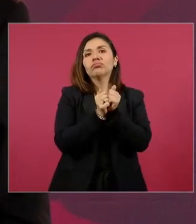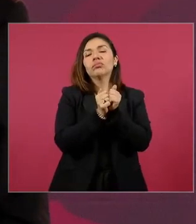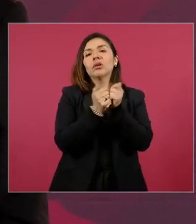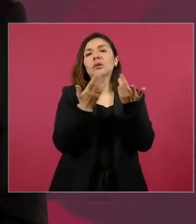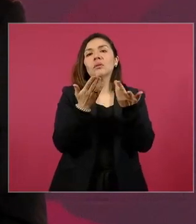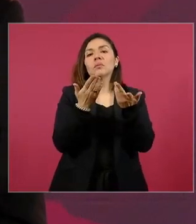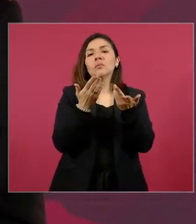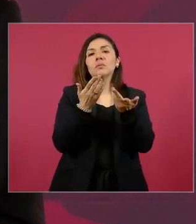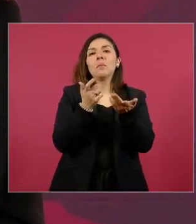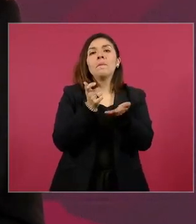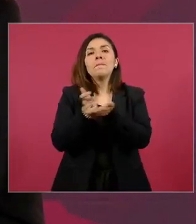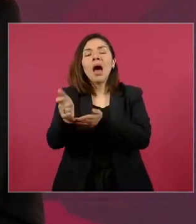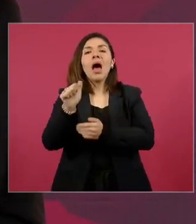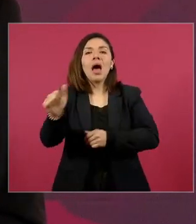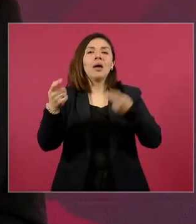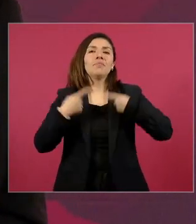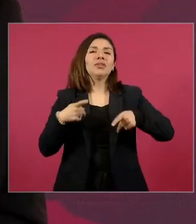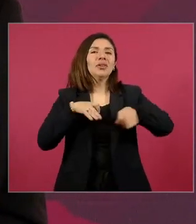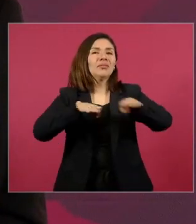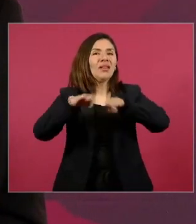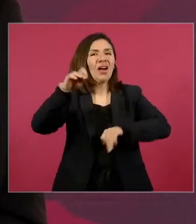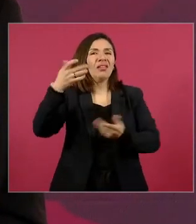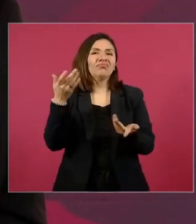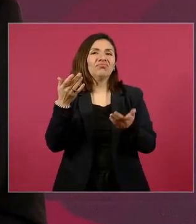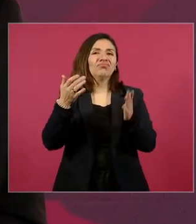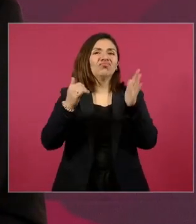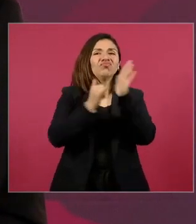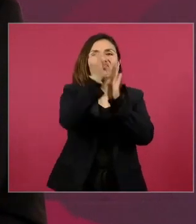maestros albañiles y todos